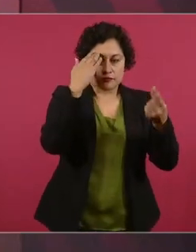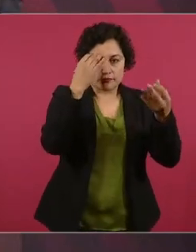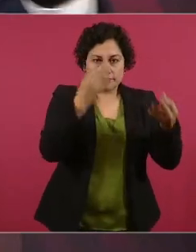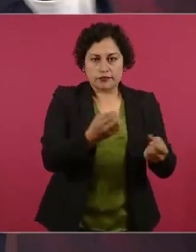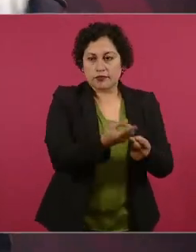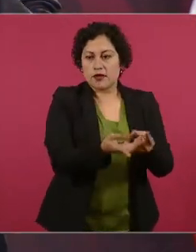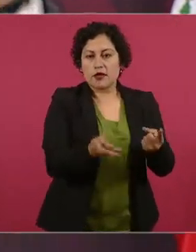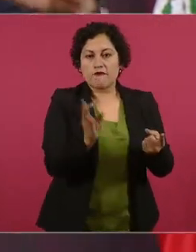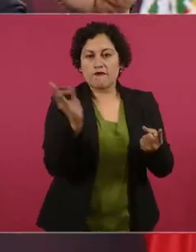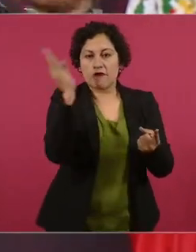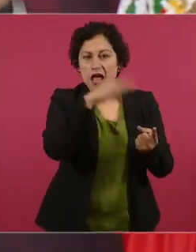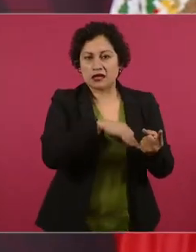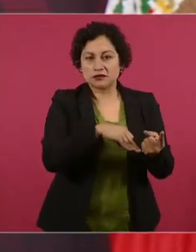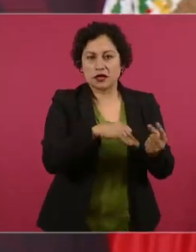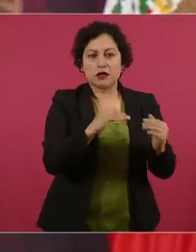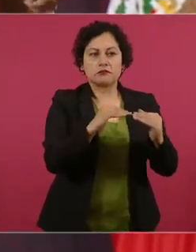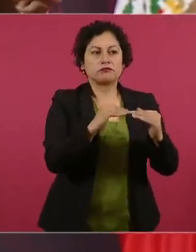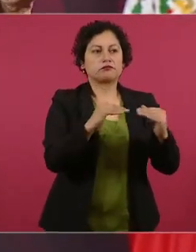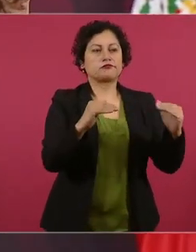se equiparaban